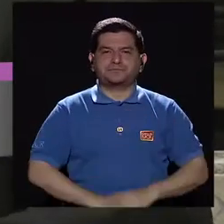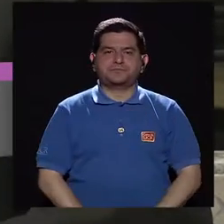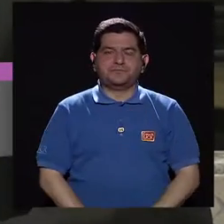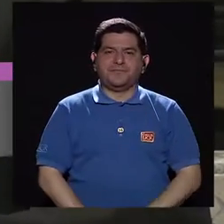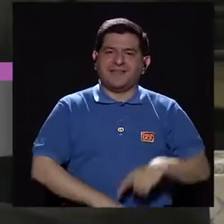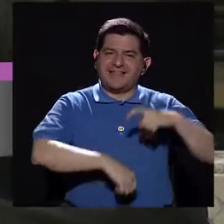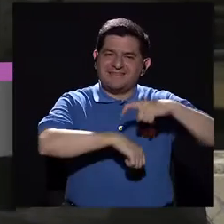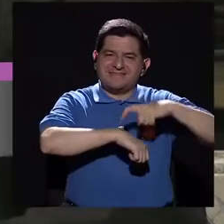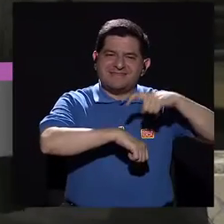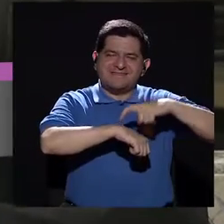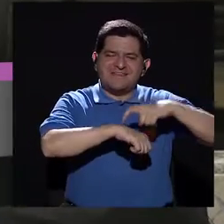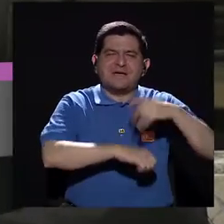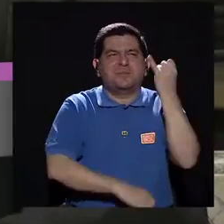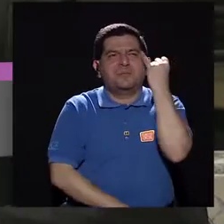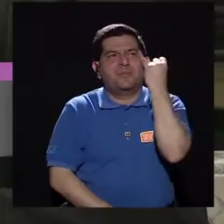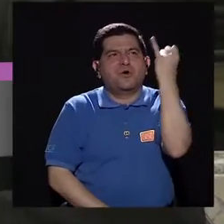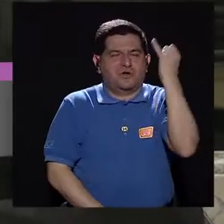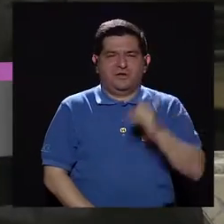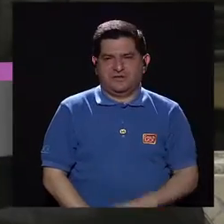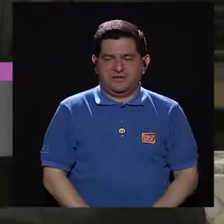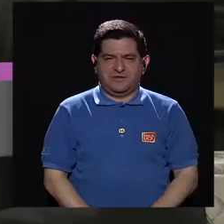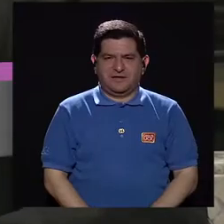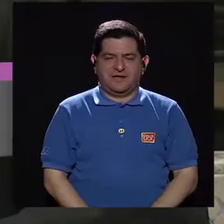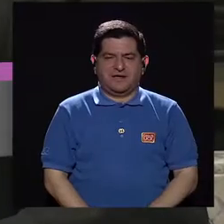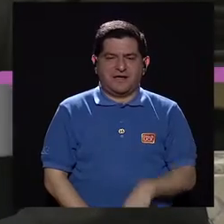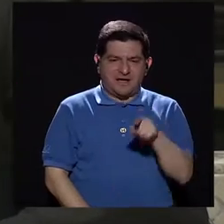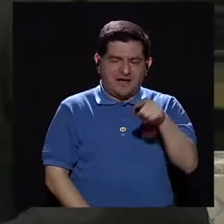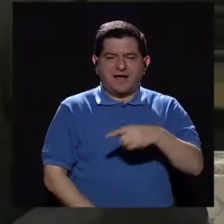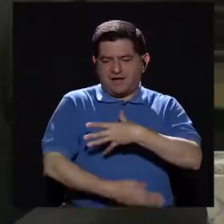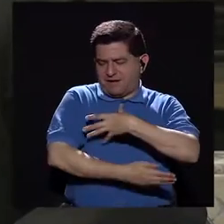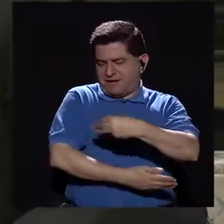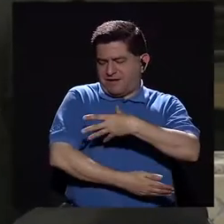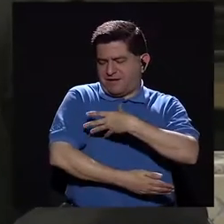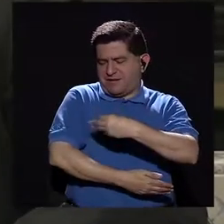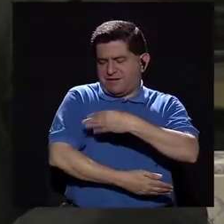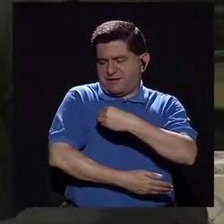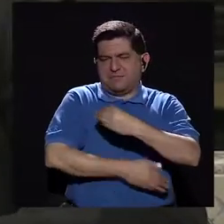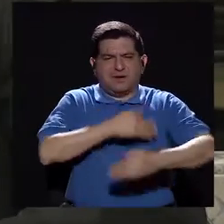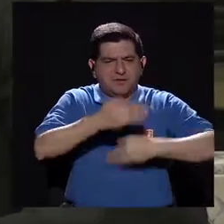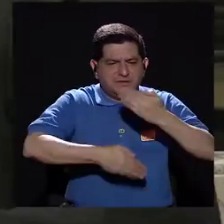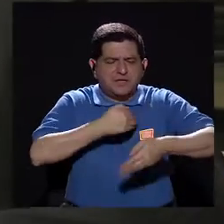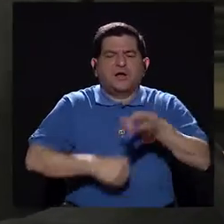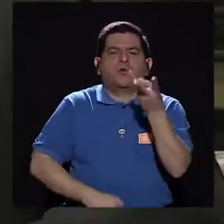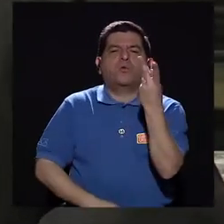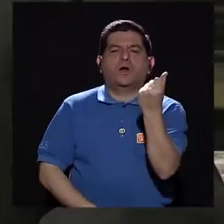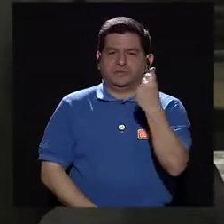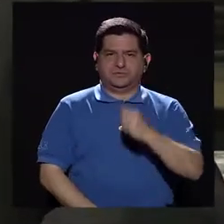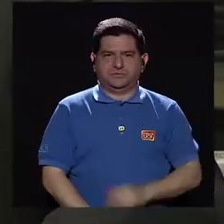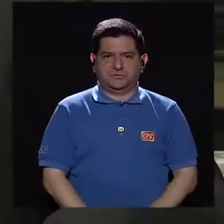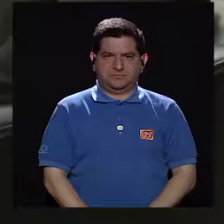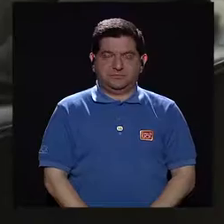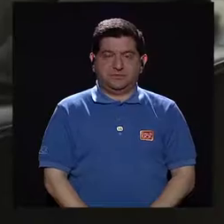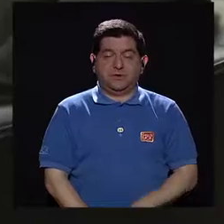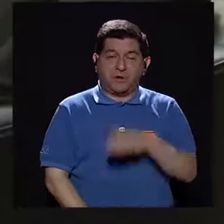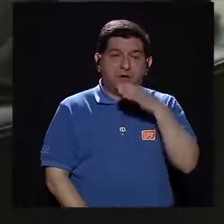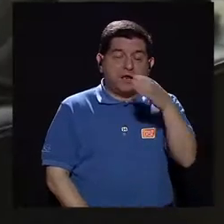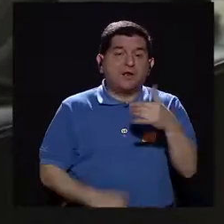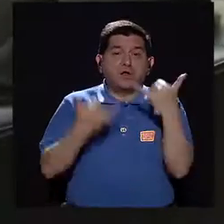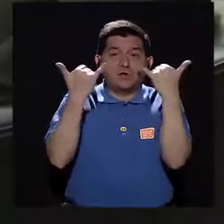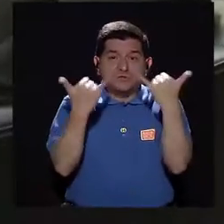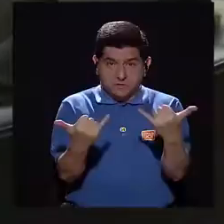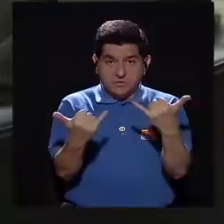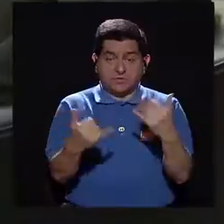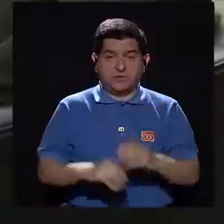relacionada, ¿verdad? El tiempo estimado de cuánto se debe dar de amamantar a un niño. Bueno, la